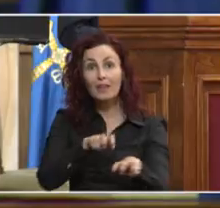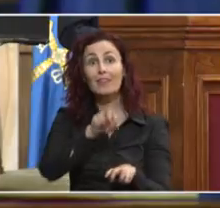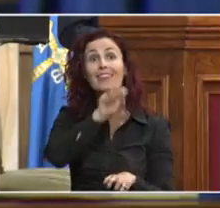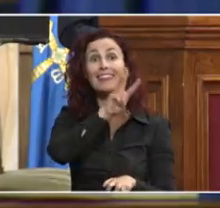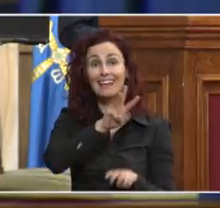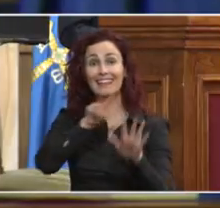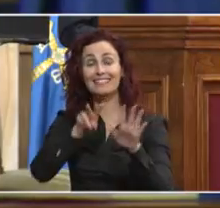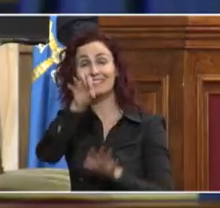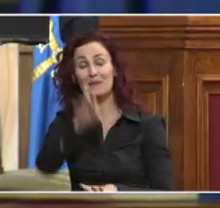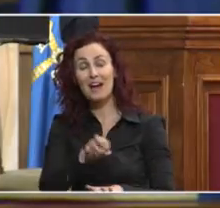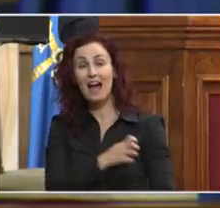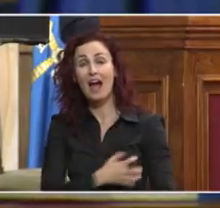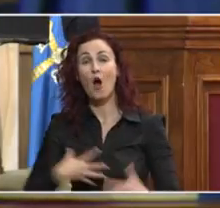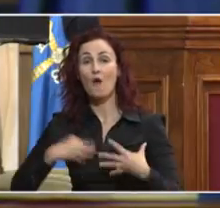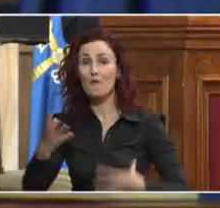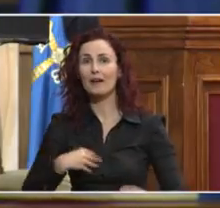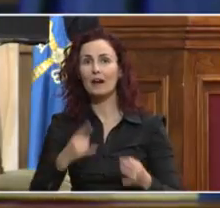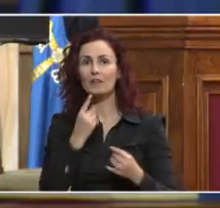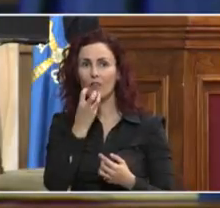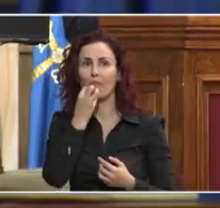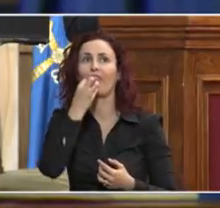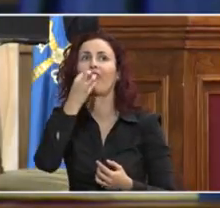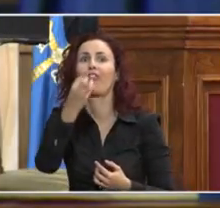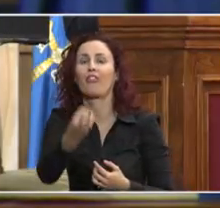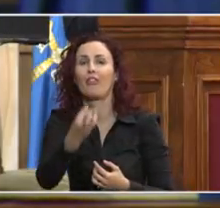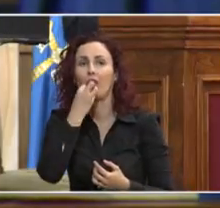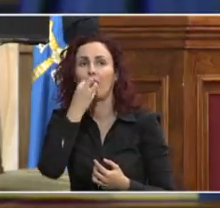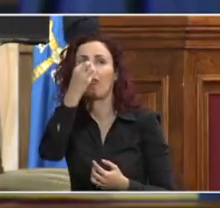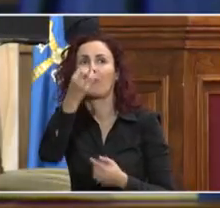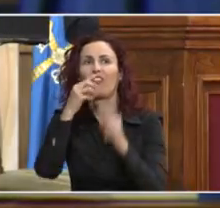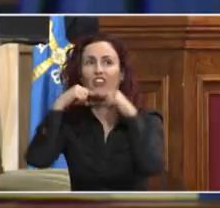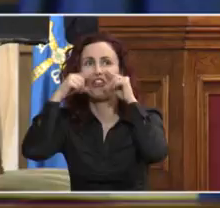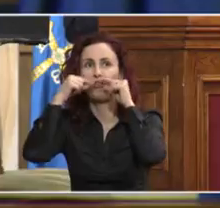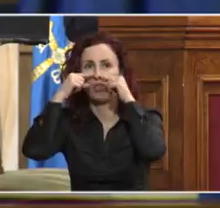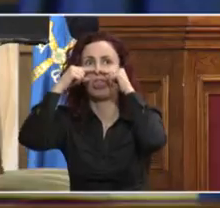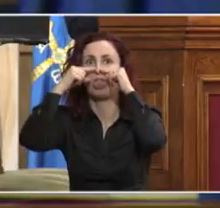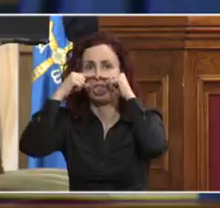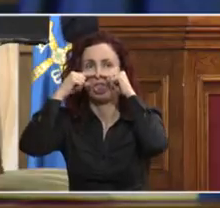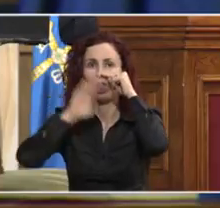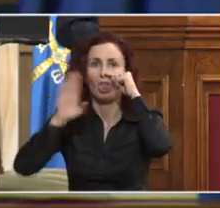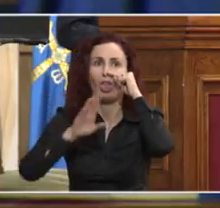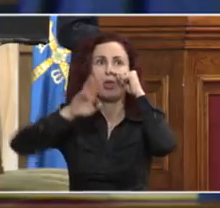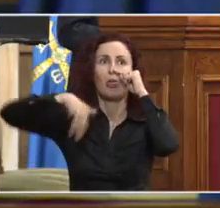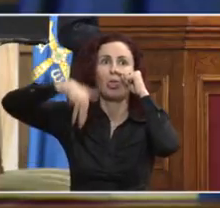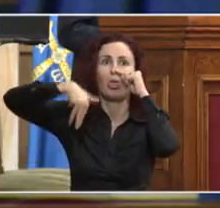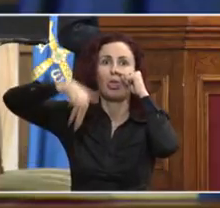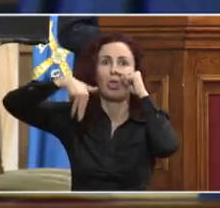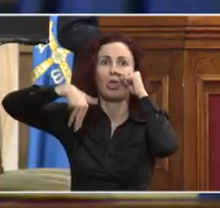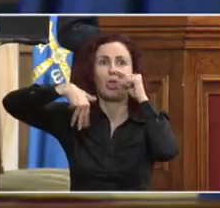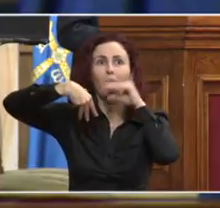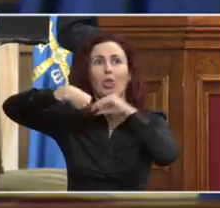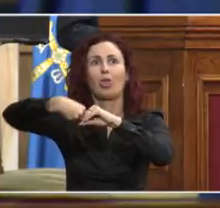los ovinos proferían un sonido que se iniciaba con un ataque bilabial nasal similar a una M, seguido por